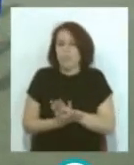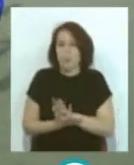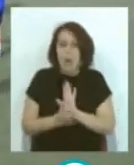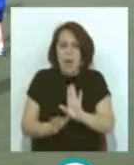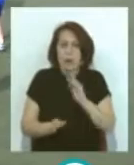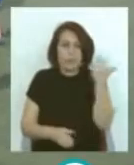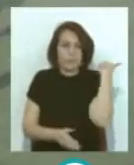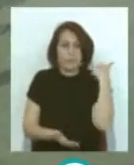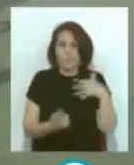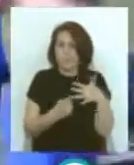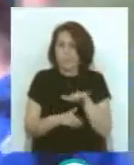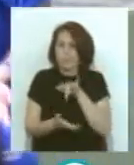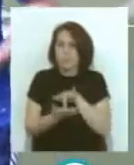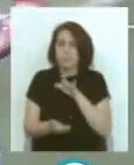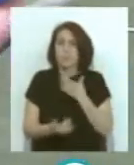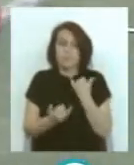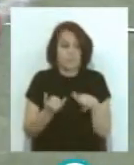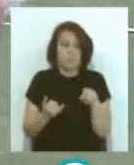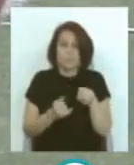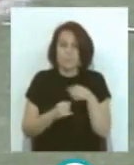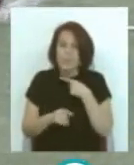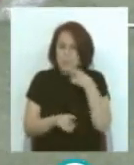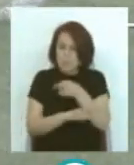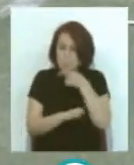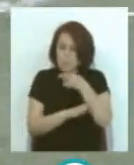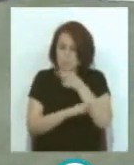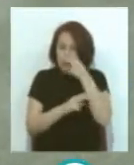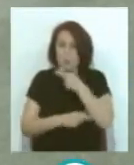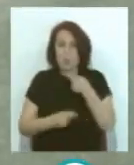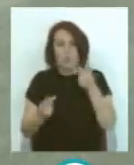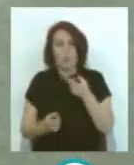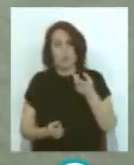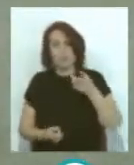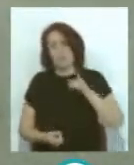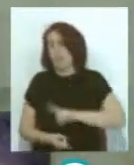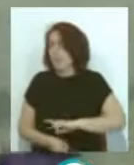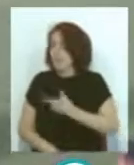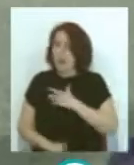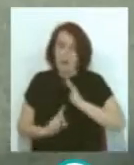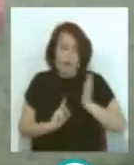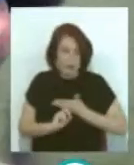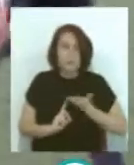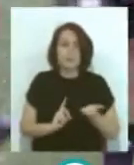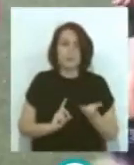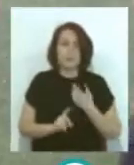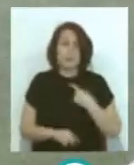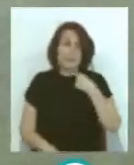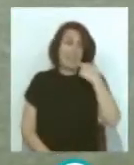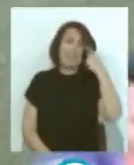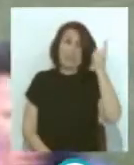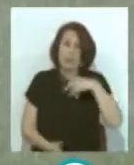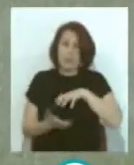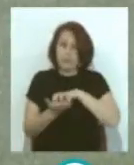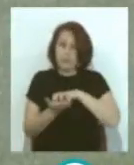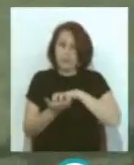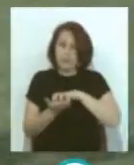de lo sucedido, al final ese linchamiento de alguna manera también te puede pasar factura. Él decía, incluso dudaba en